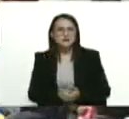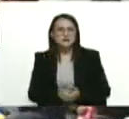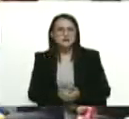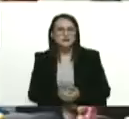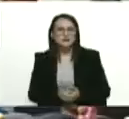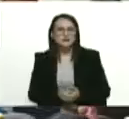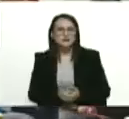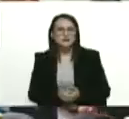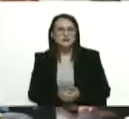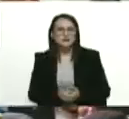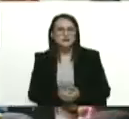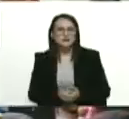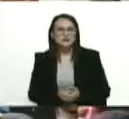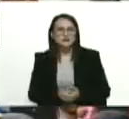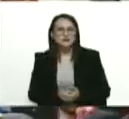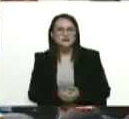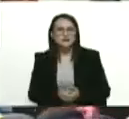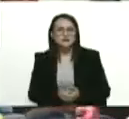¿Ah?